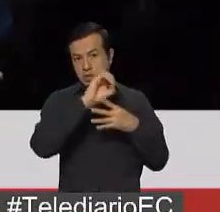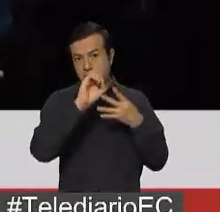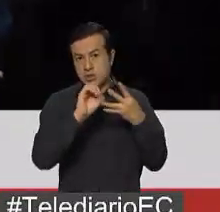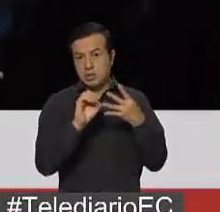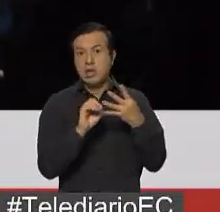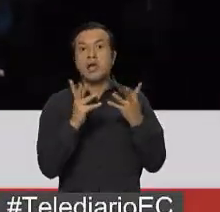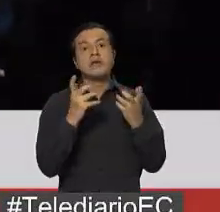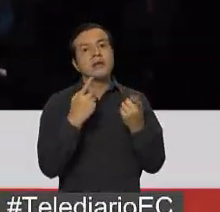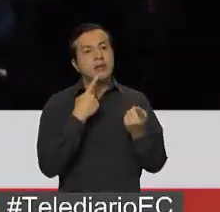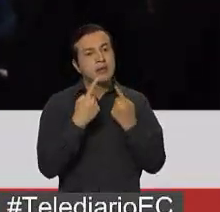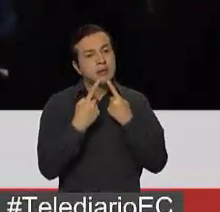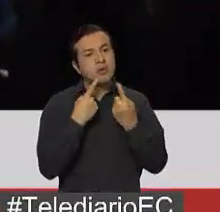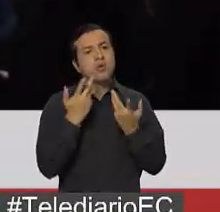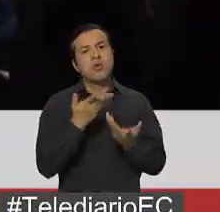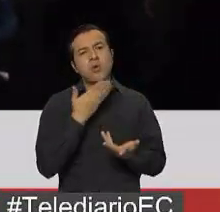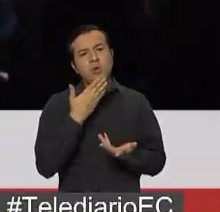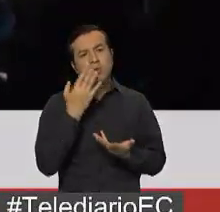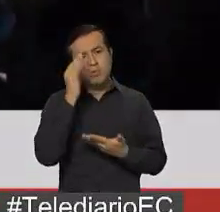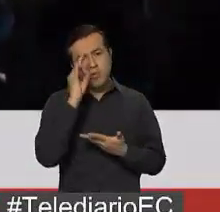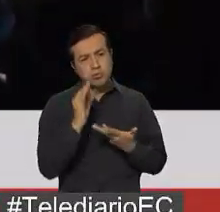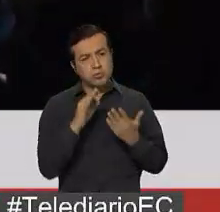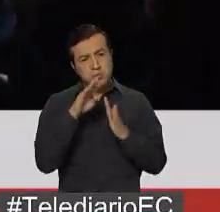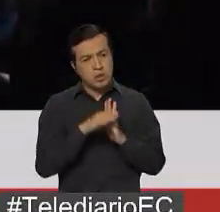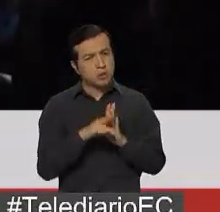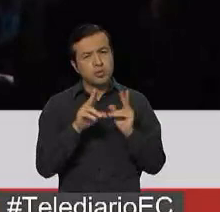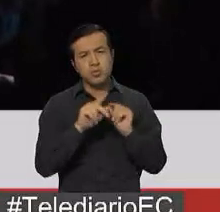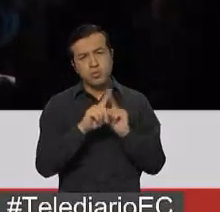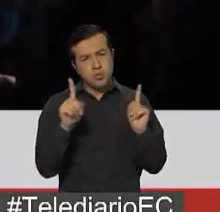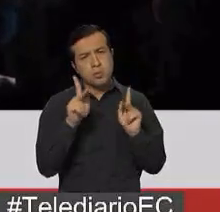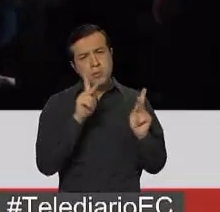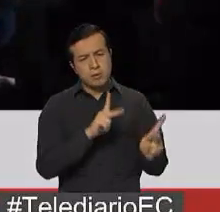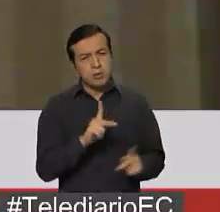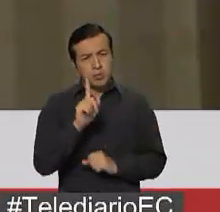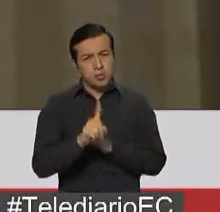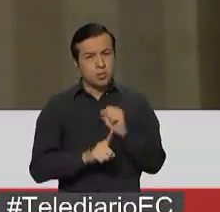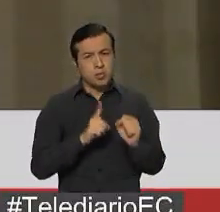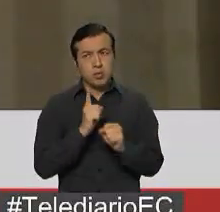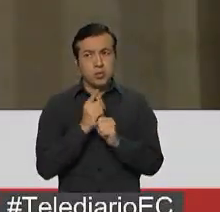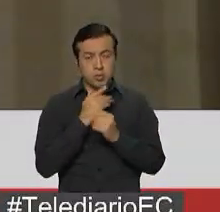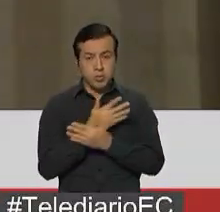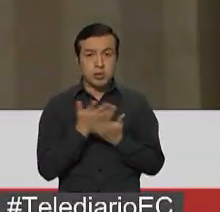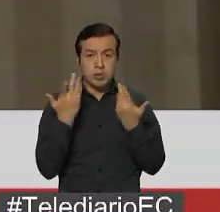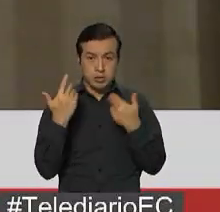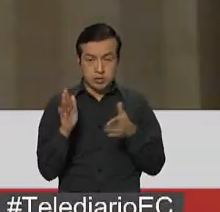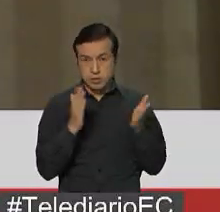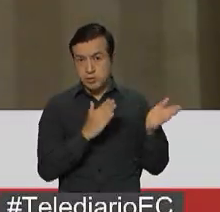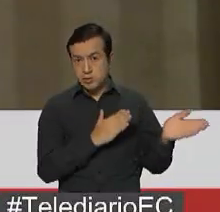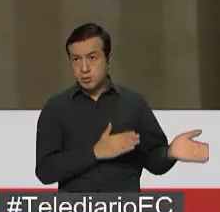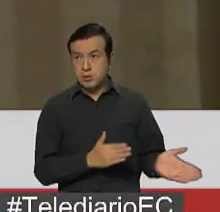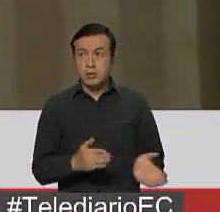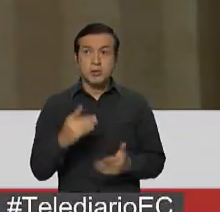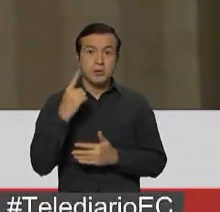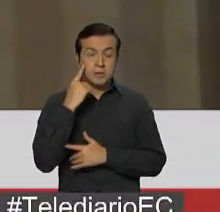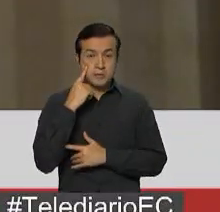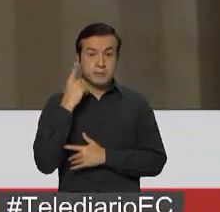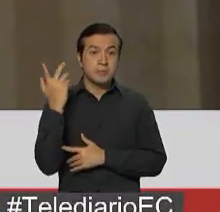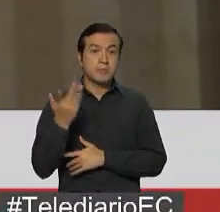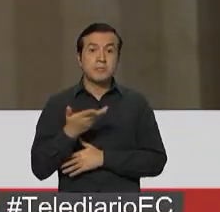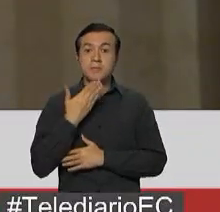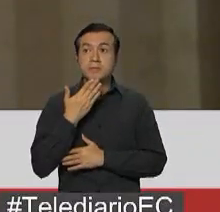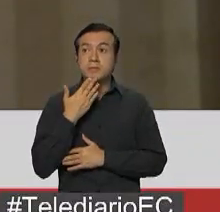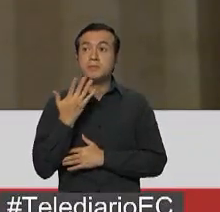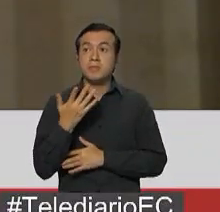para buscar alternativas que eviten menos presupuesto en sus planificaciones anuales e incluso en la posibilidad del uso